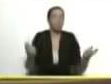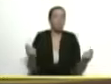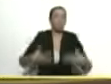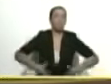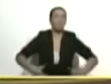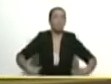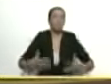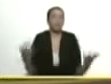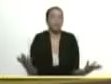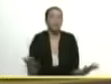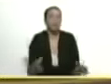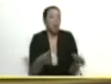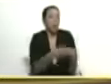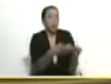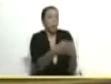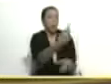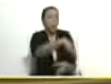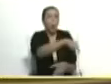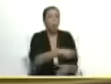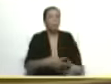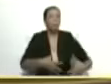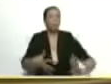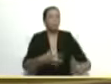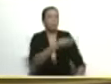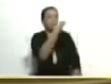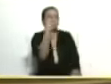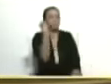en la República de la Oligarquía y de la Burguesía.